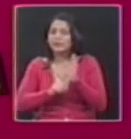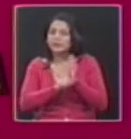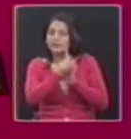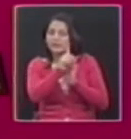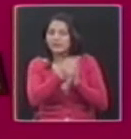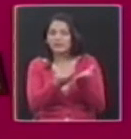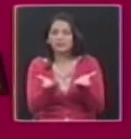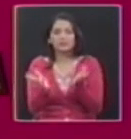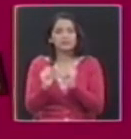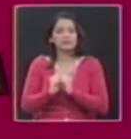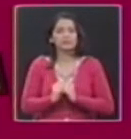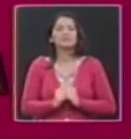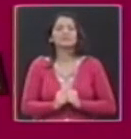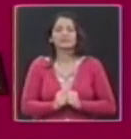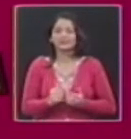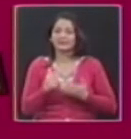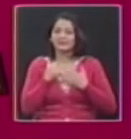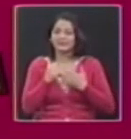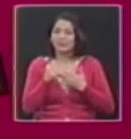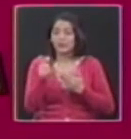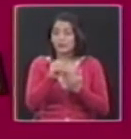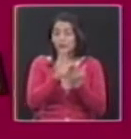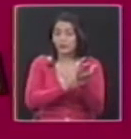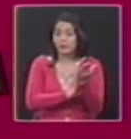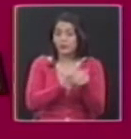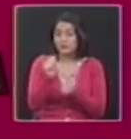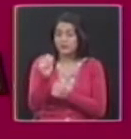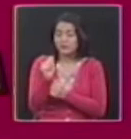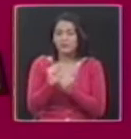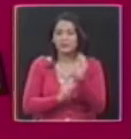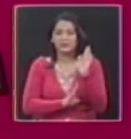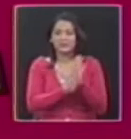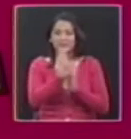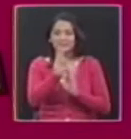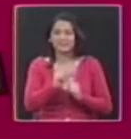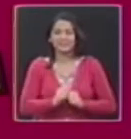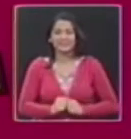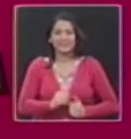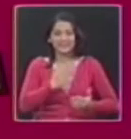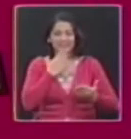hacer un poco más por esa pequeña propuesta que ya han empezado a generar.